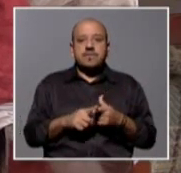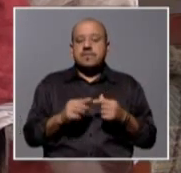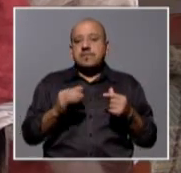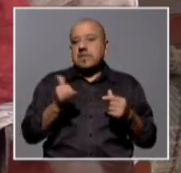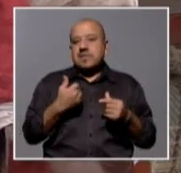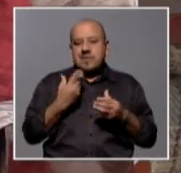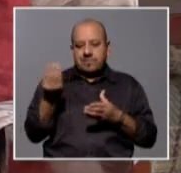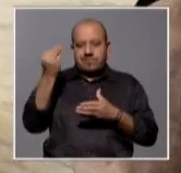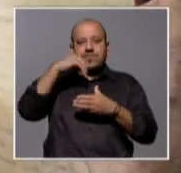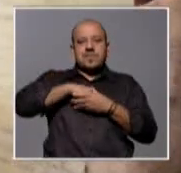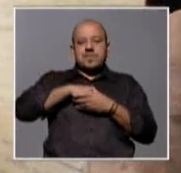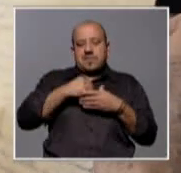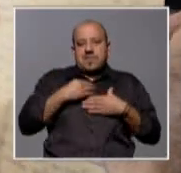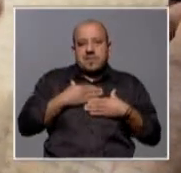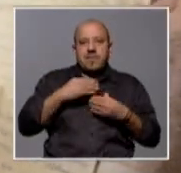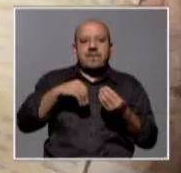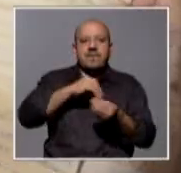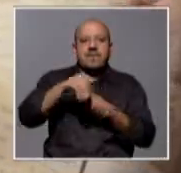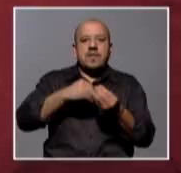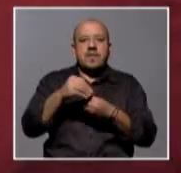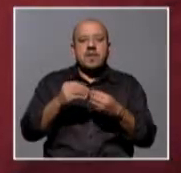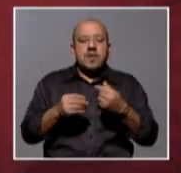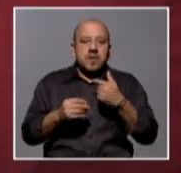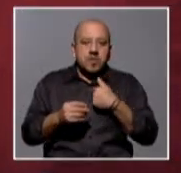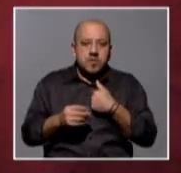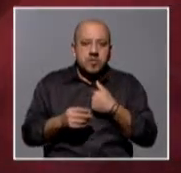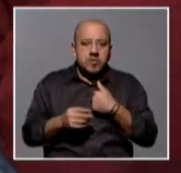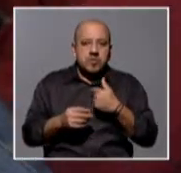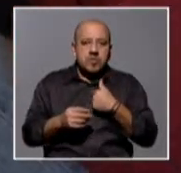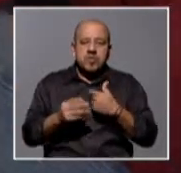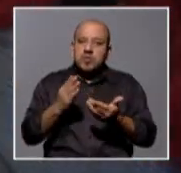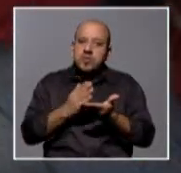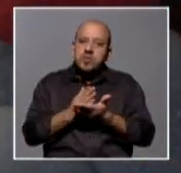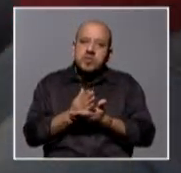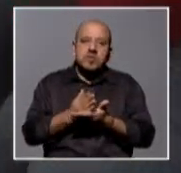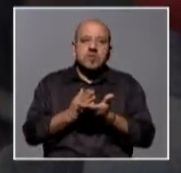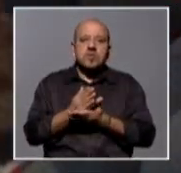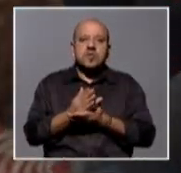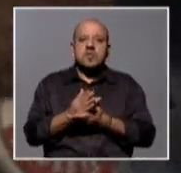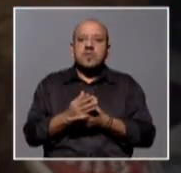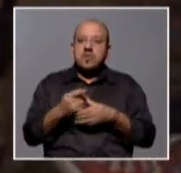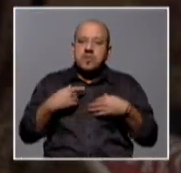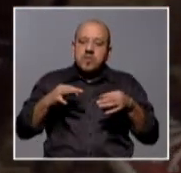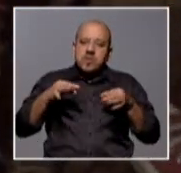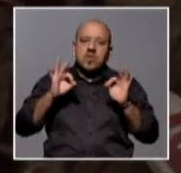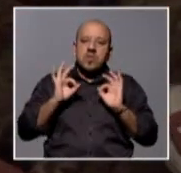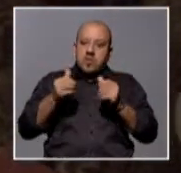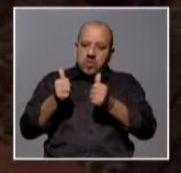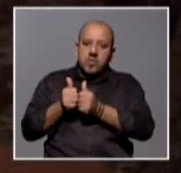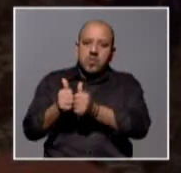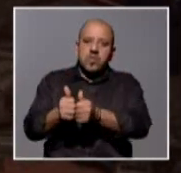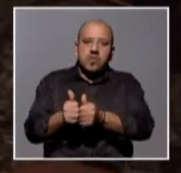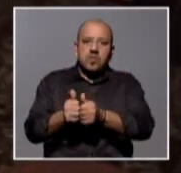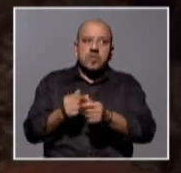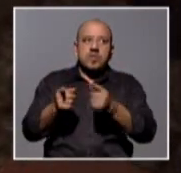incorporado a mi familia. Yo siempre estuve como acompañándolas a ellas, a